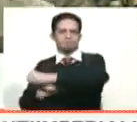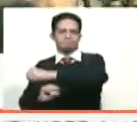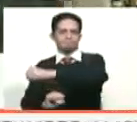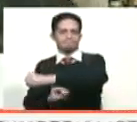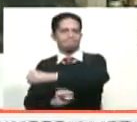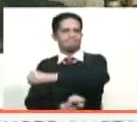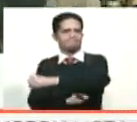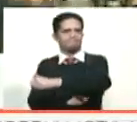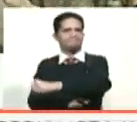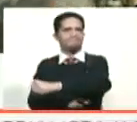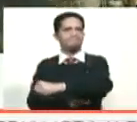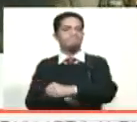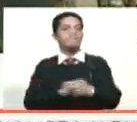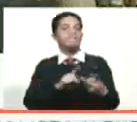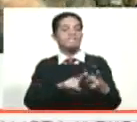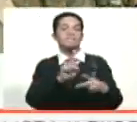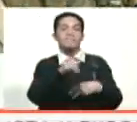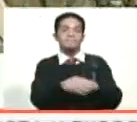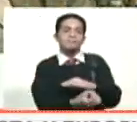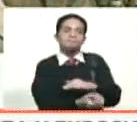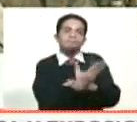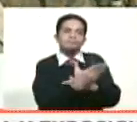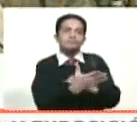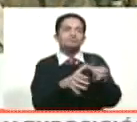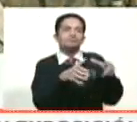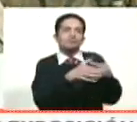construido un poder militar respetable,